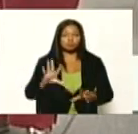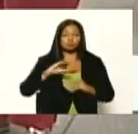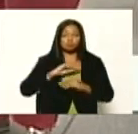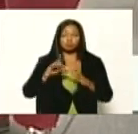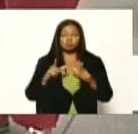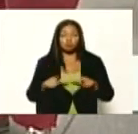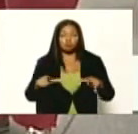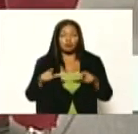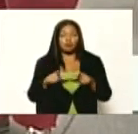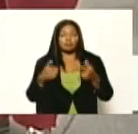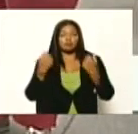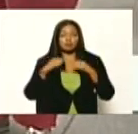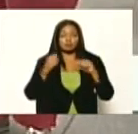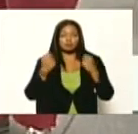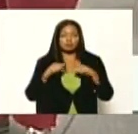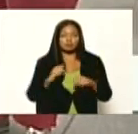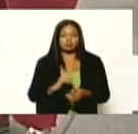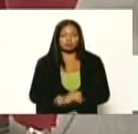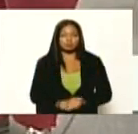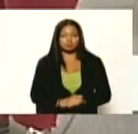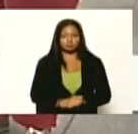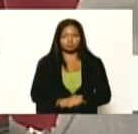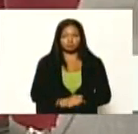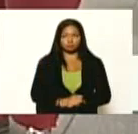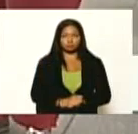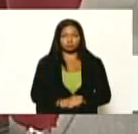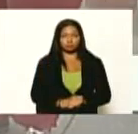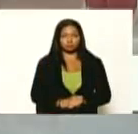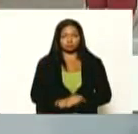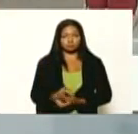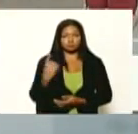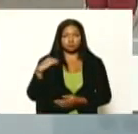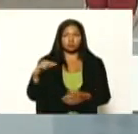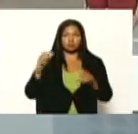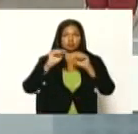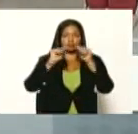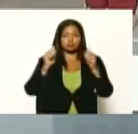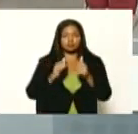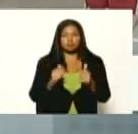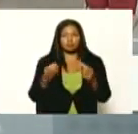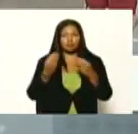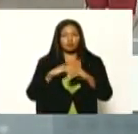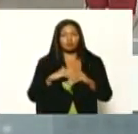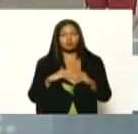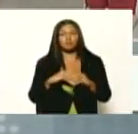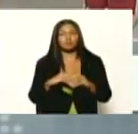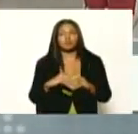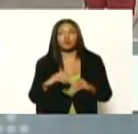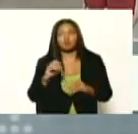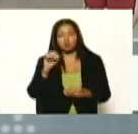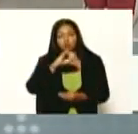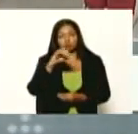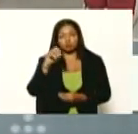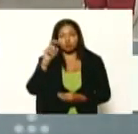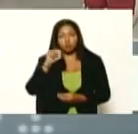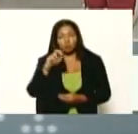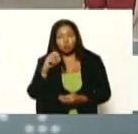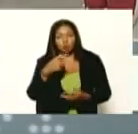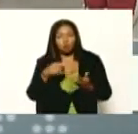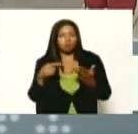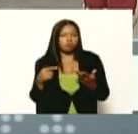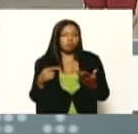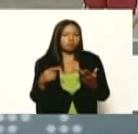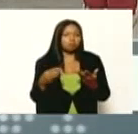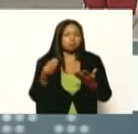sala de rehabilitación, además de tener el sistema, la consulta de ozonoterapia, también va a tener otras